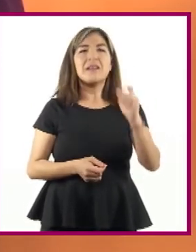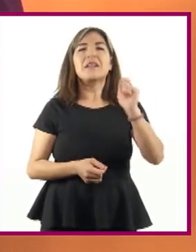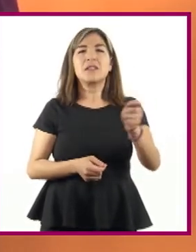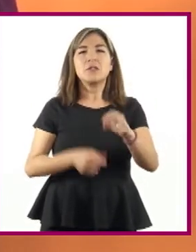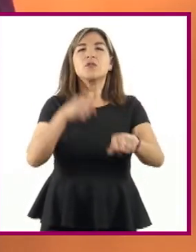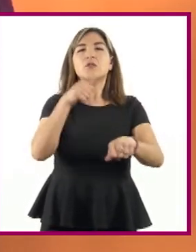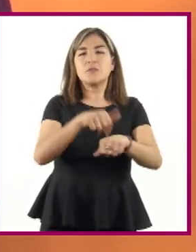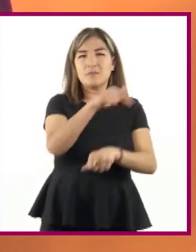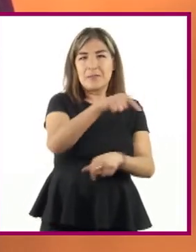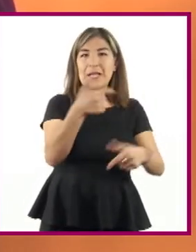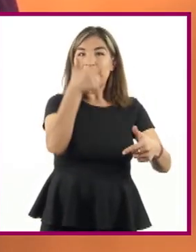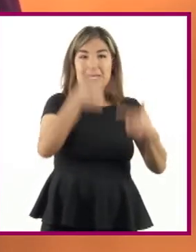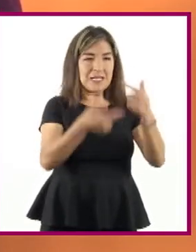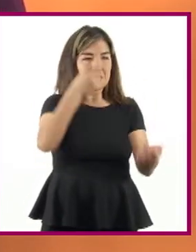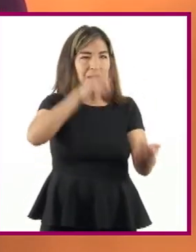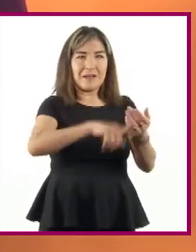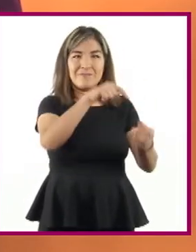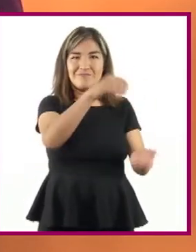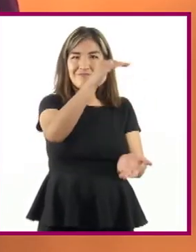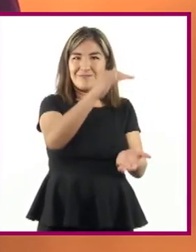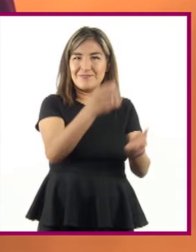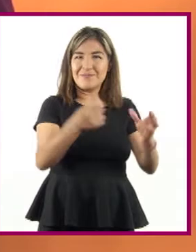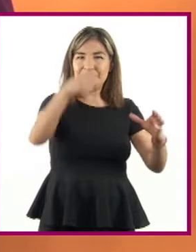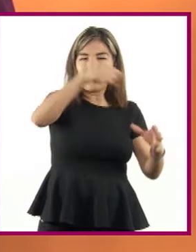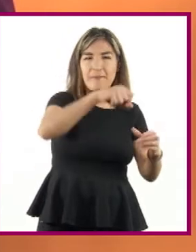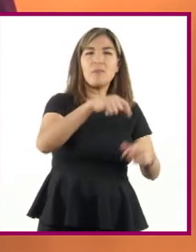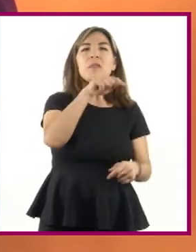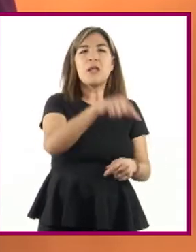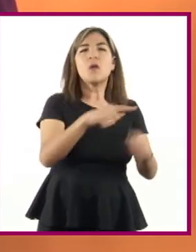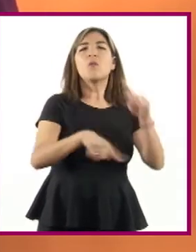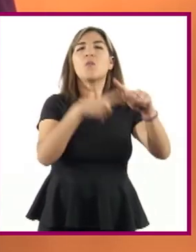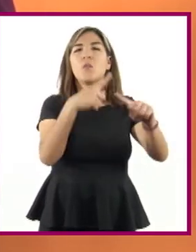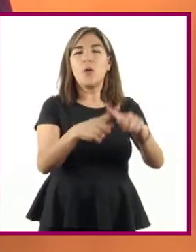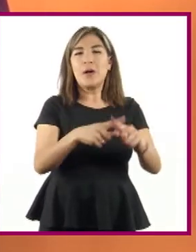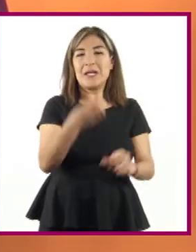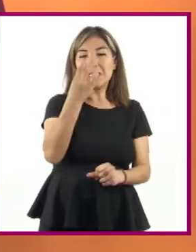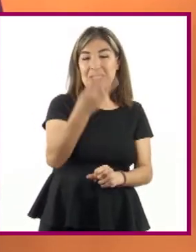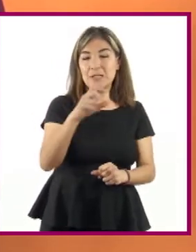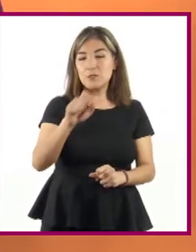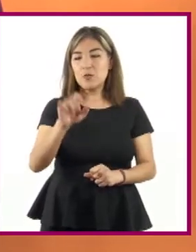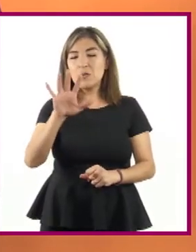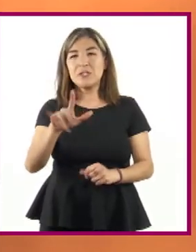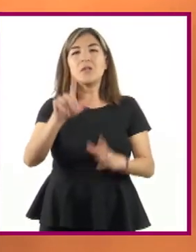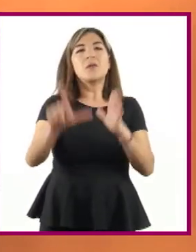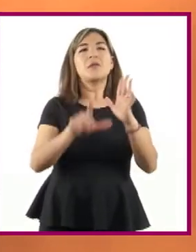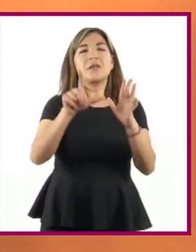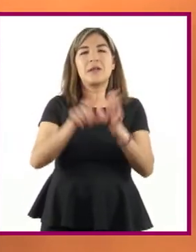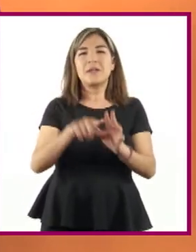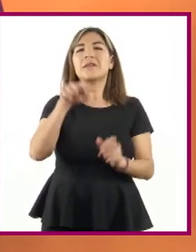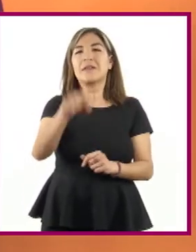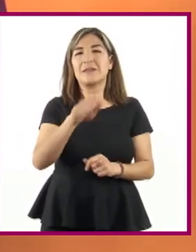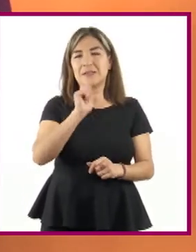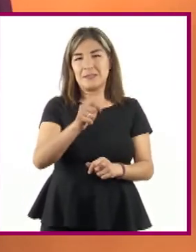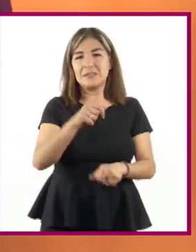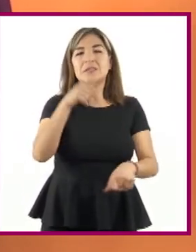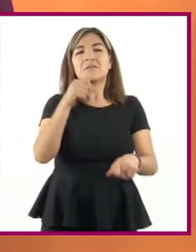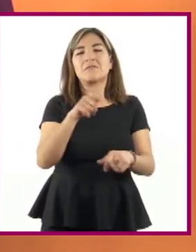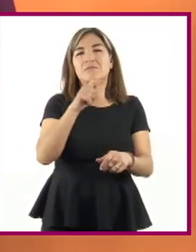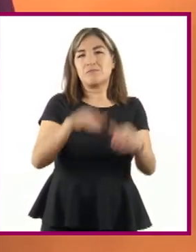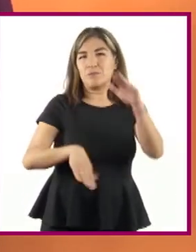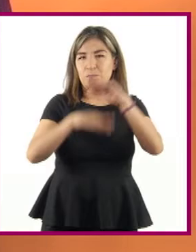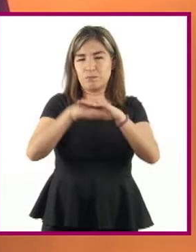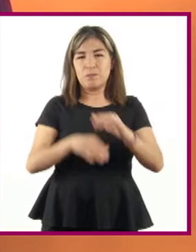de leche contenida en la jarra, y los multiplicaremos por los 3.5 litros, que son su capacidad máxima. A